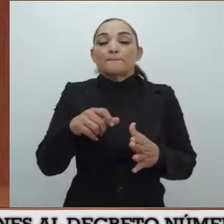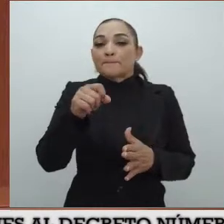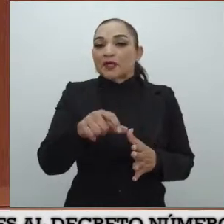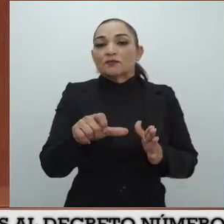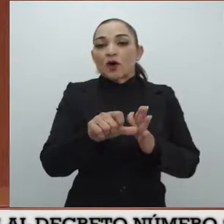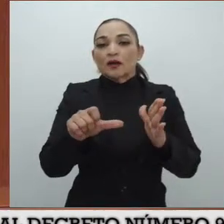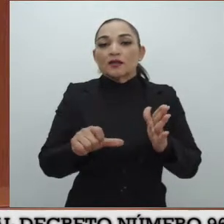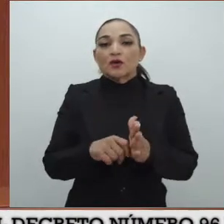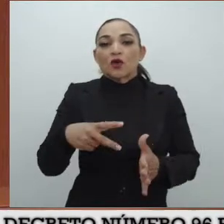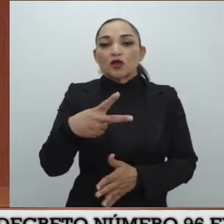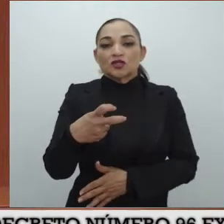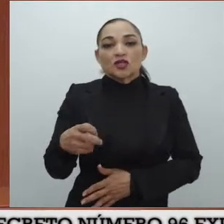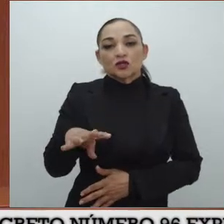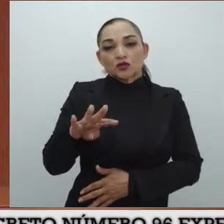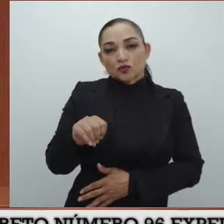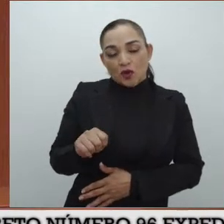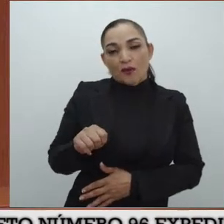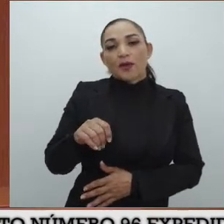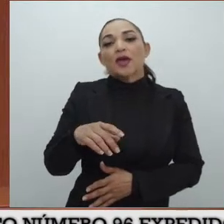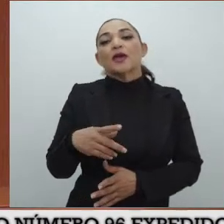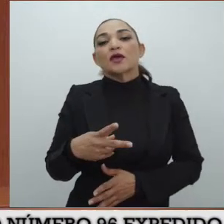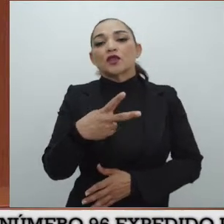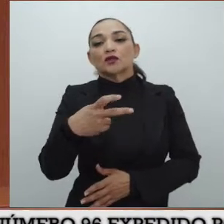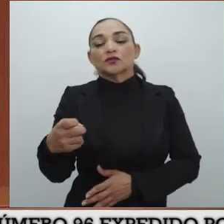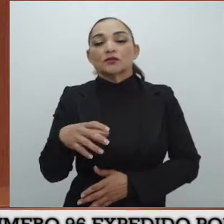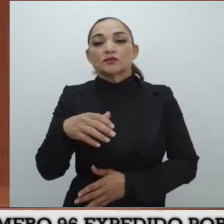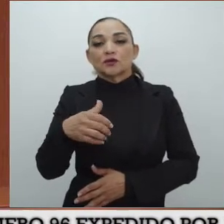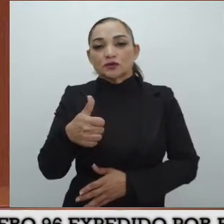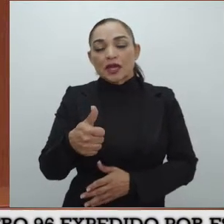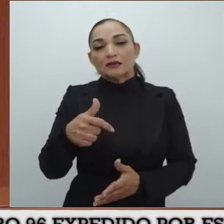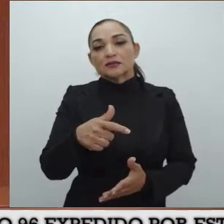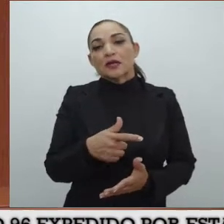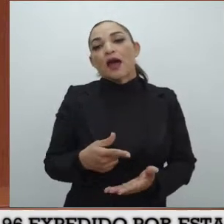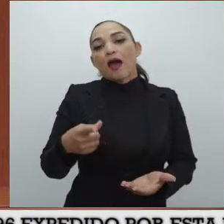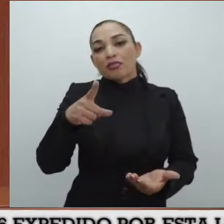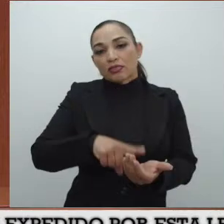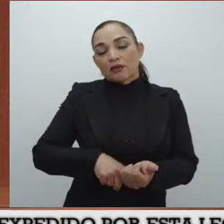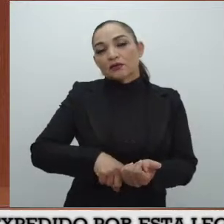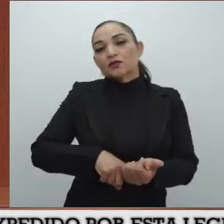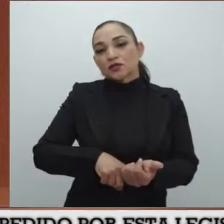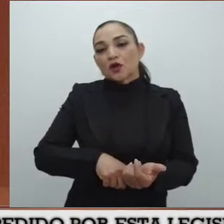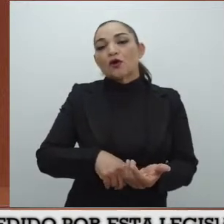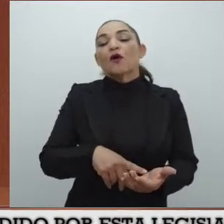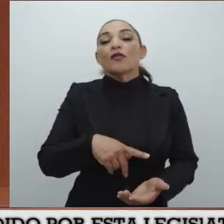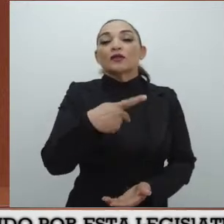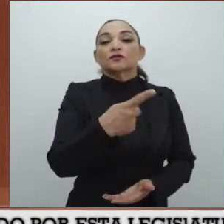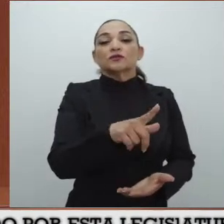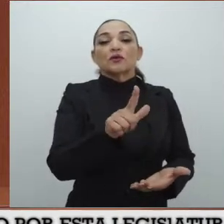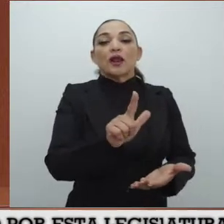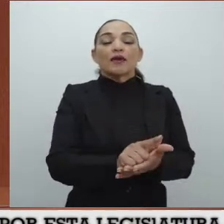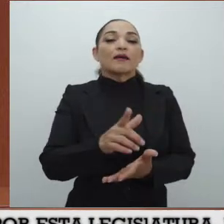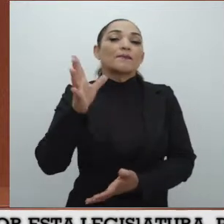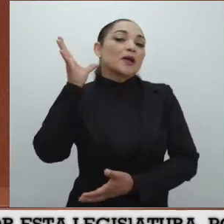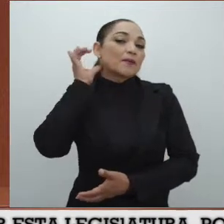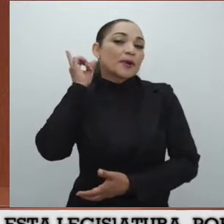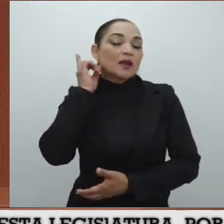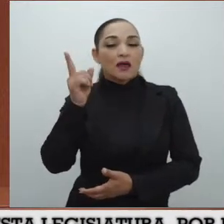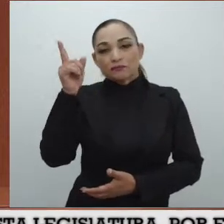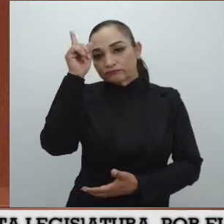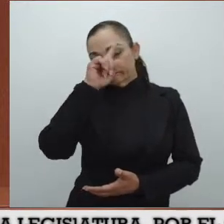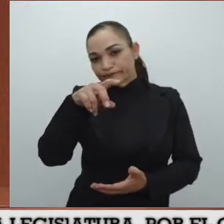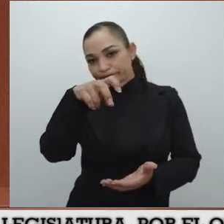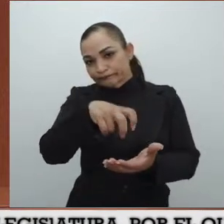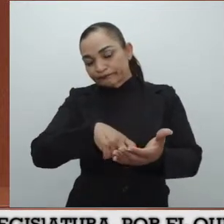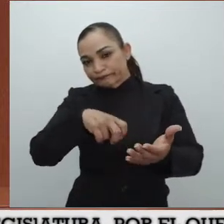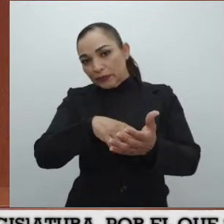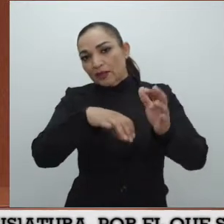artículos 209 y 206 de la Ley Orgánica del Congreso del Estado, comparezco ante esta soberanía para efecto de formar observaciones al decreto número